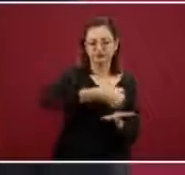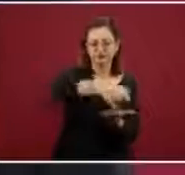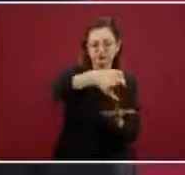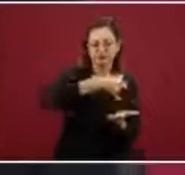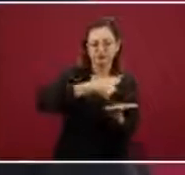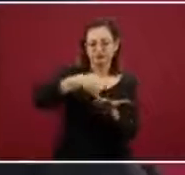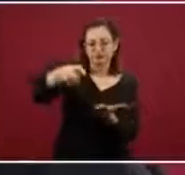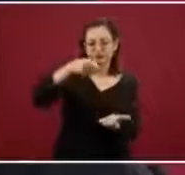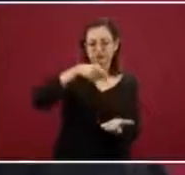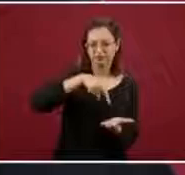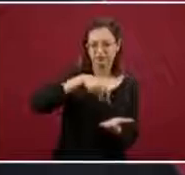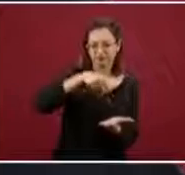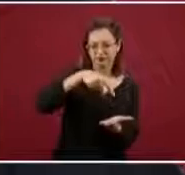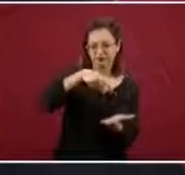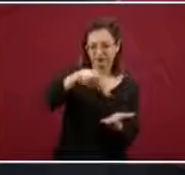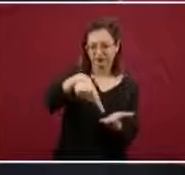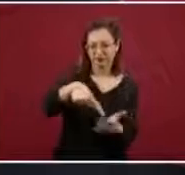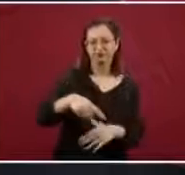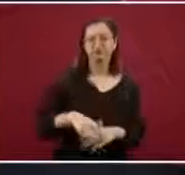Estamos